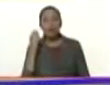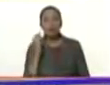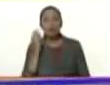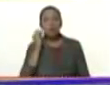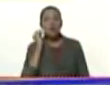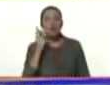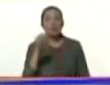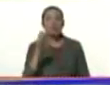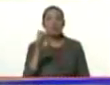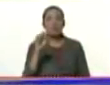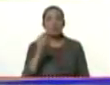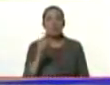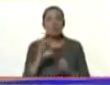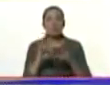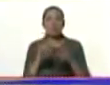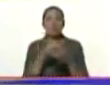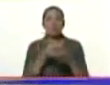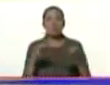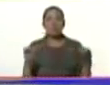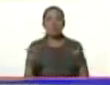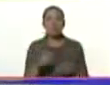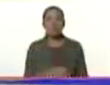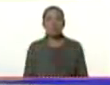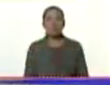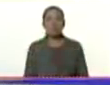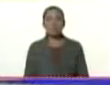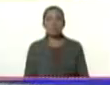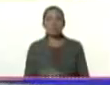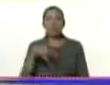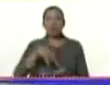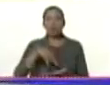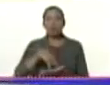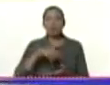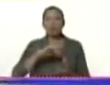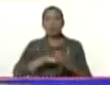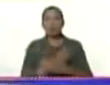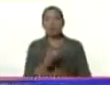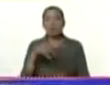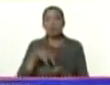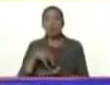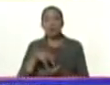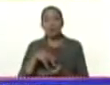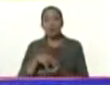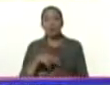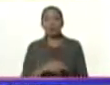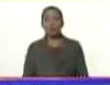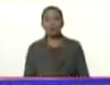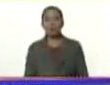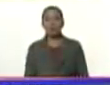Jessica, secretaria general de Carabobo, la Universidad de Carabobo.